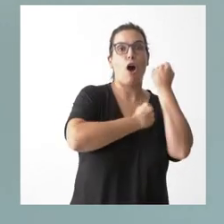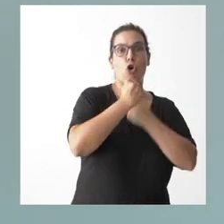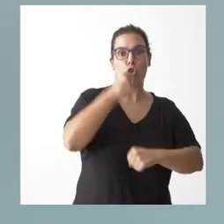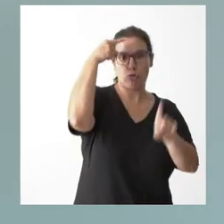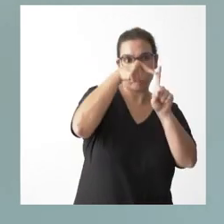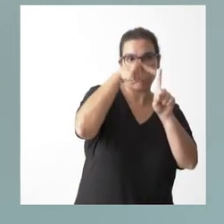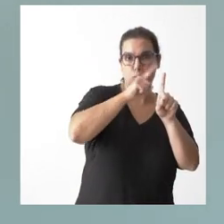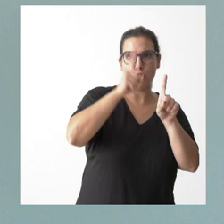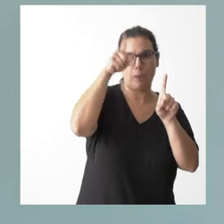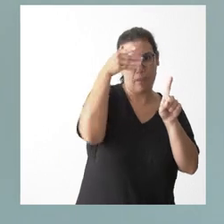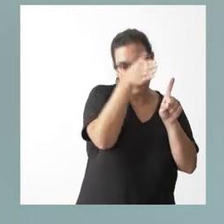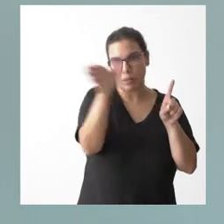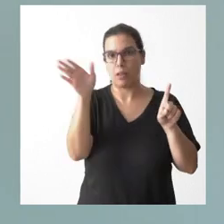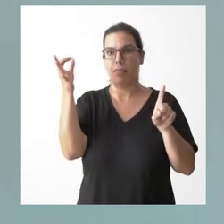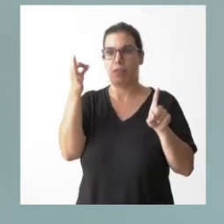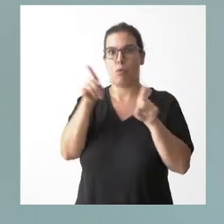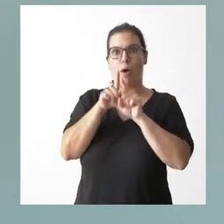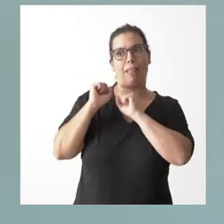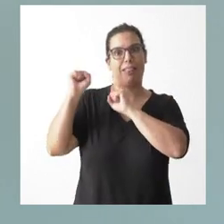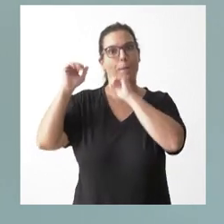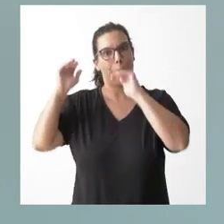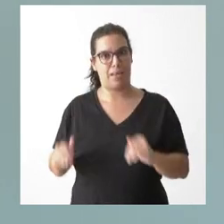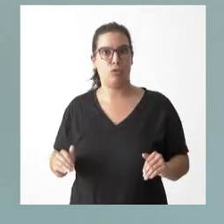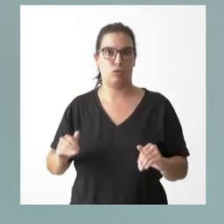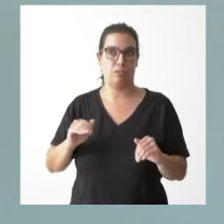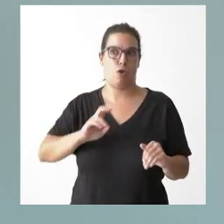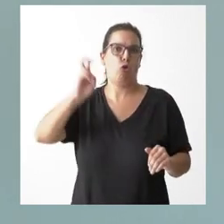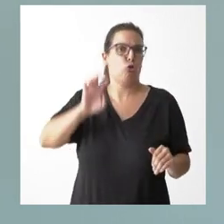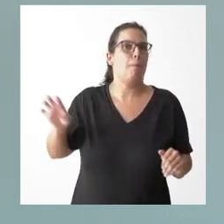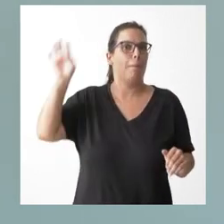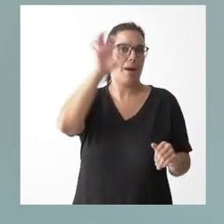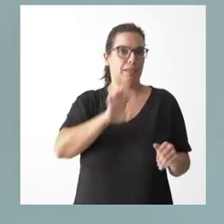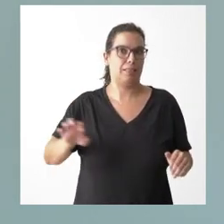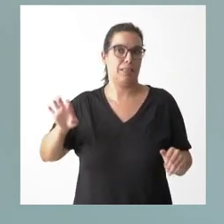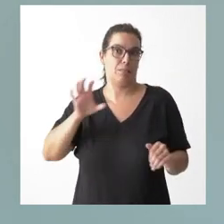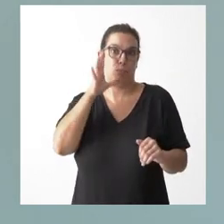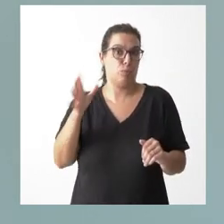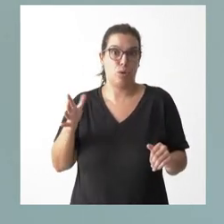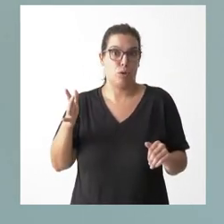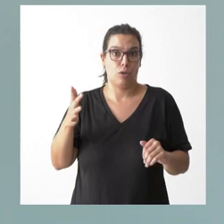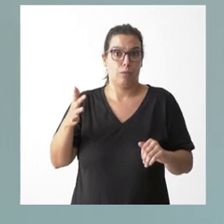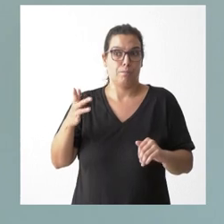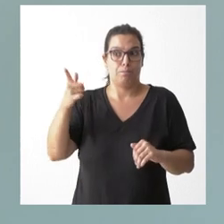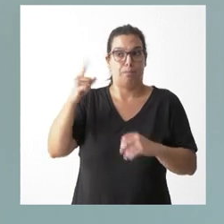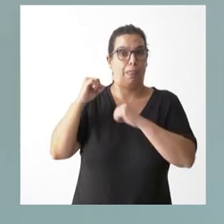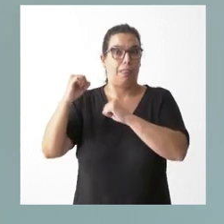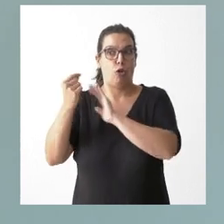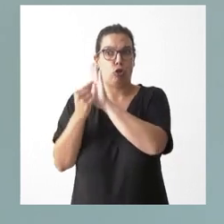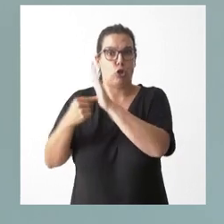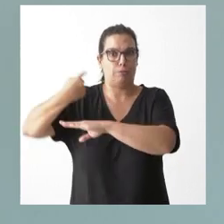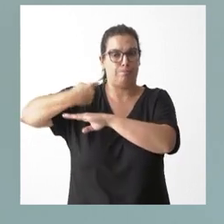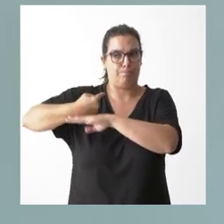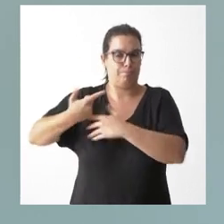en cuestiones que disminuyen nuestra dependencia de terceros países en cuyas condiciones vemos que hay situaciones de